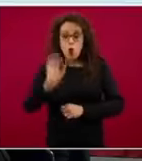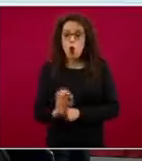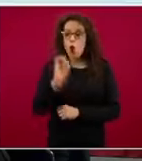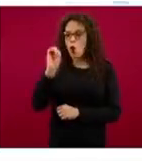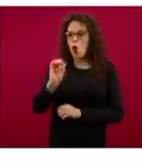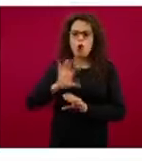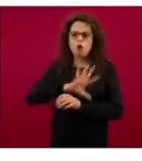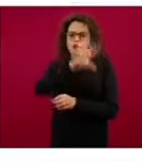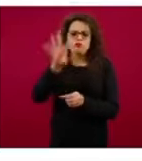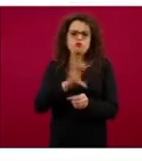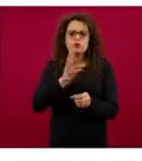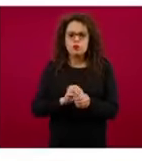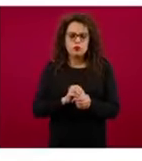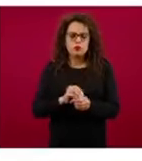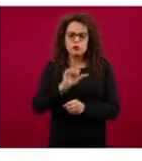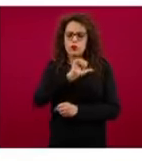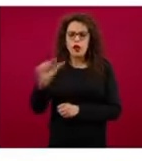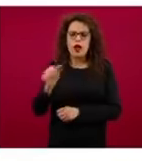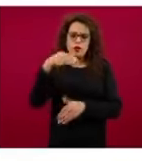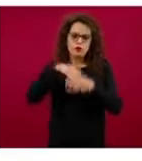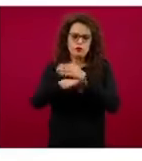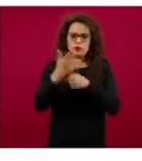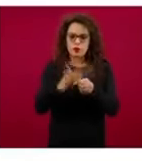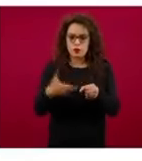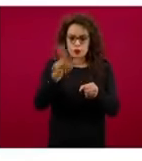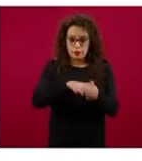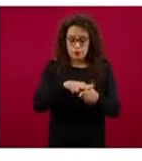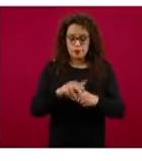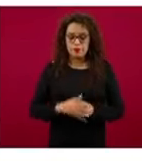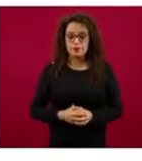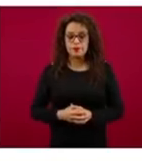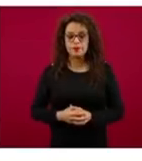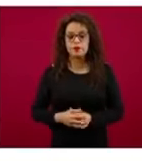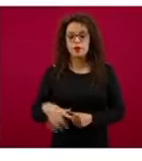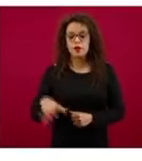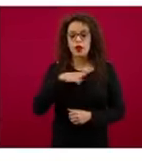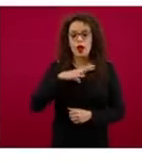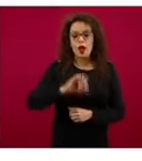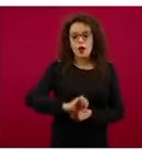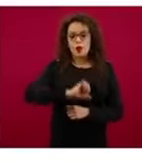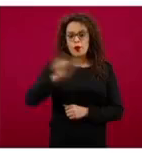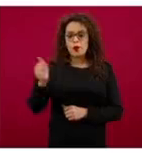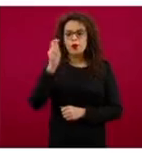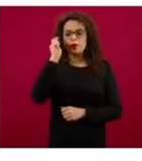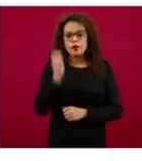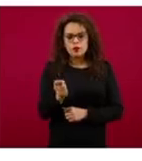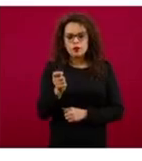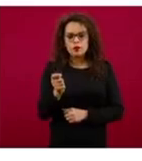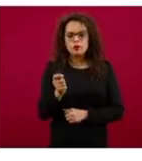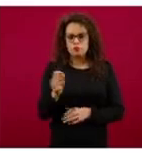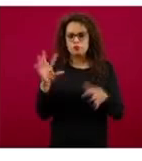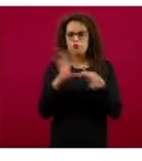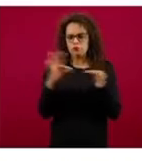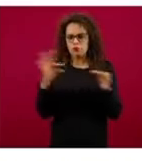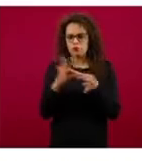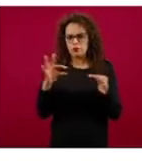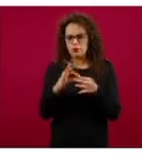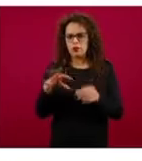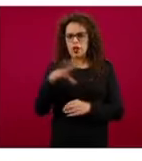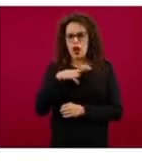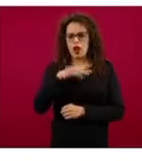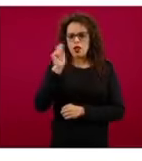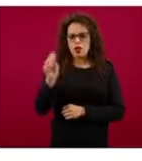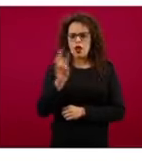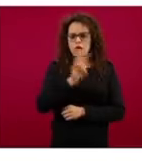en general de hospitalización. Tenemos una plataforma que también ya se ha comentado en otras sesiones,